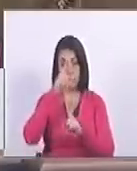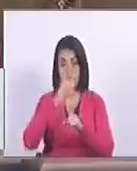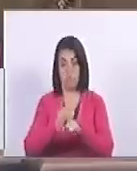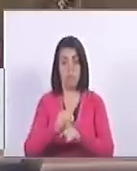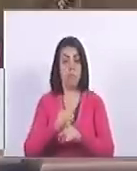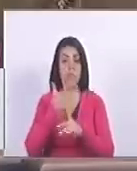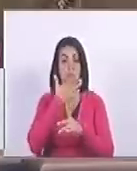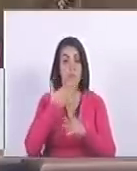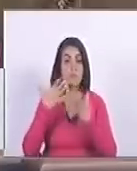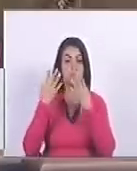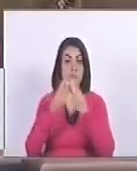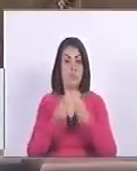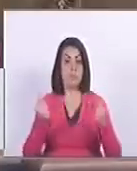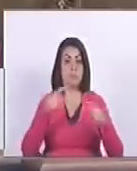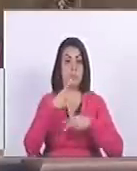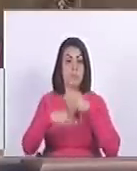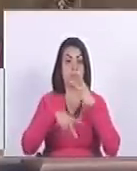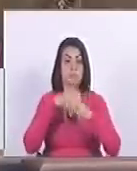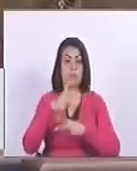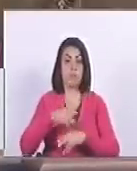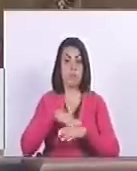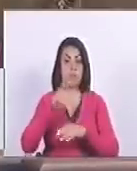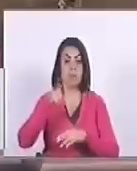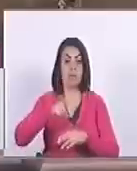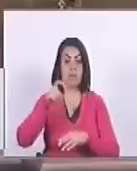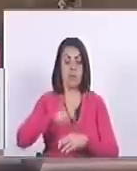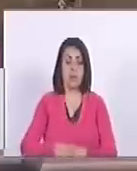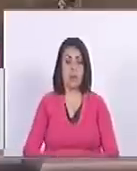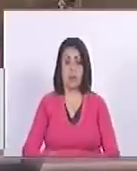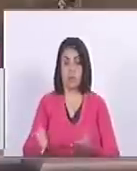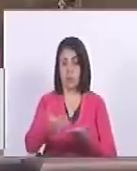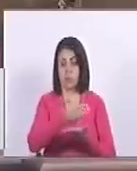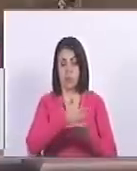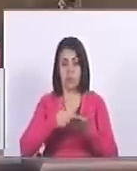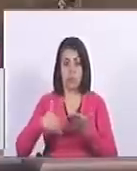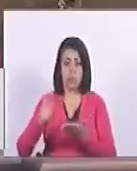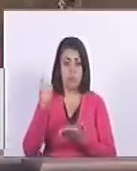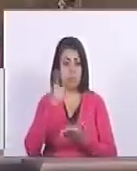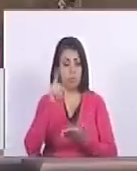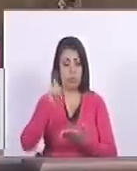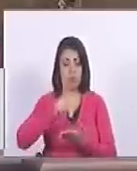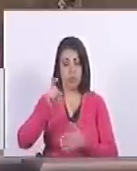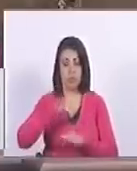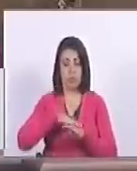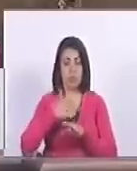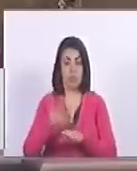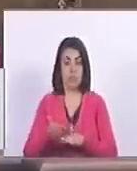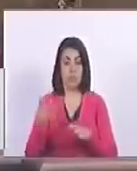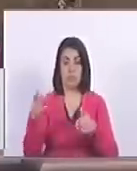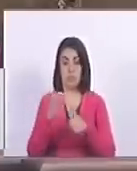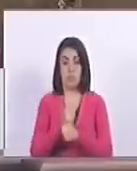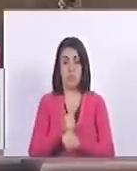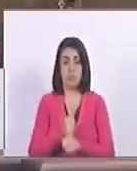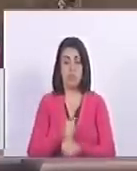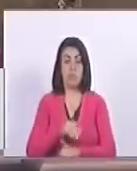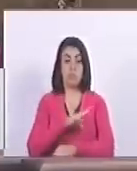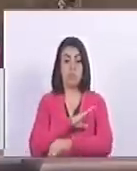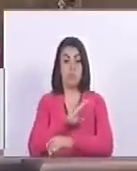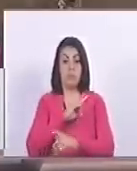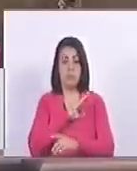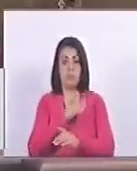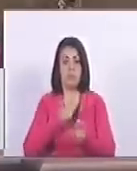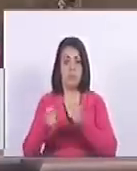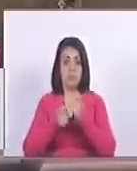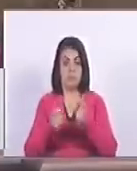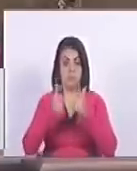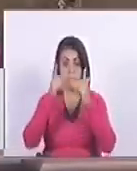de simplificar aquellos procedimientos donde se requieran recaudos innecesarios por encontrarse en poder o dominio de